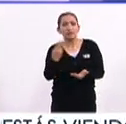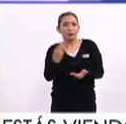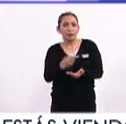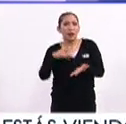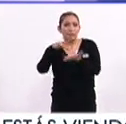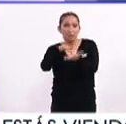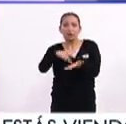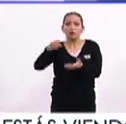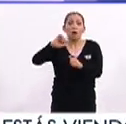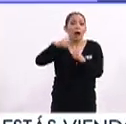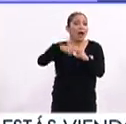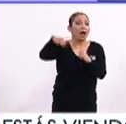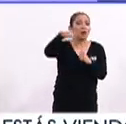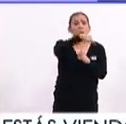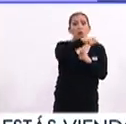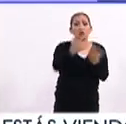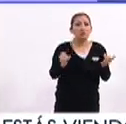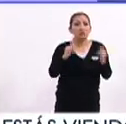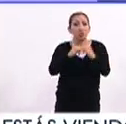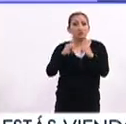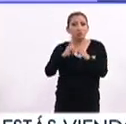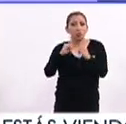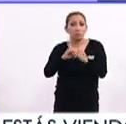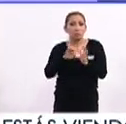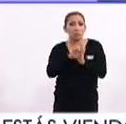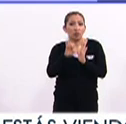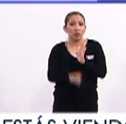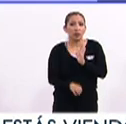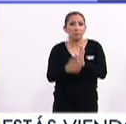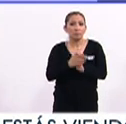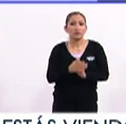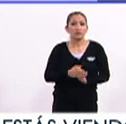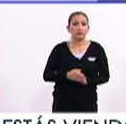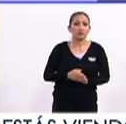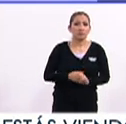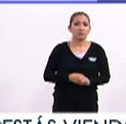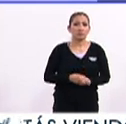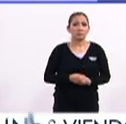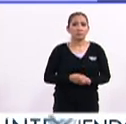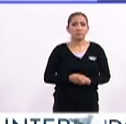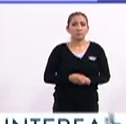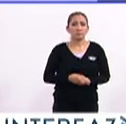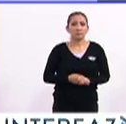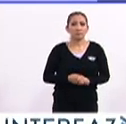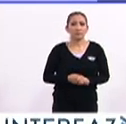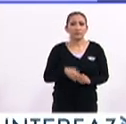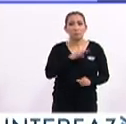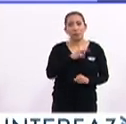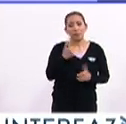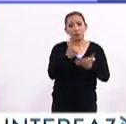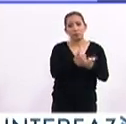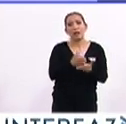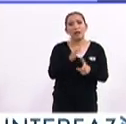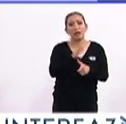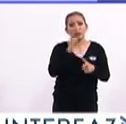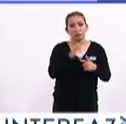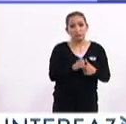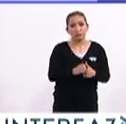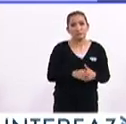del apoyo de algunas otras disciplinas, como por ejemplo las licenciaturas en gastronomía, claro, que nos pueden ayudar.